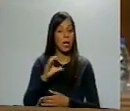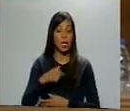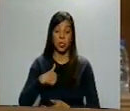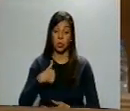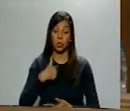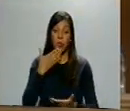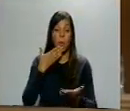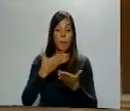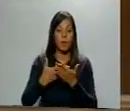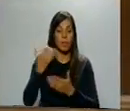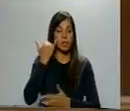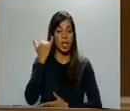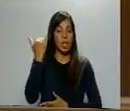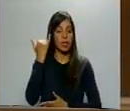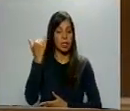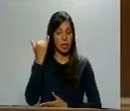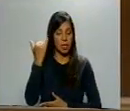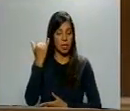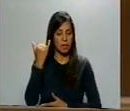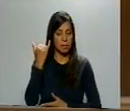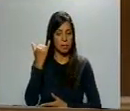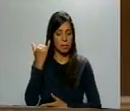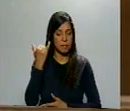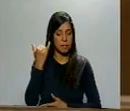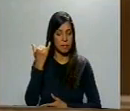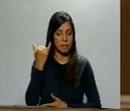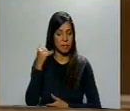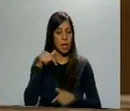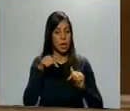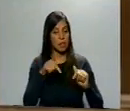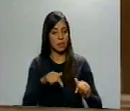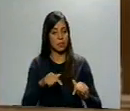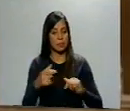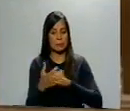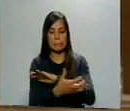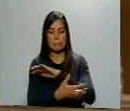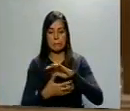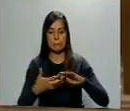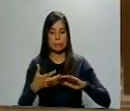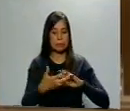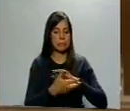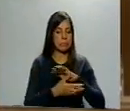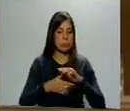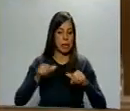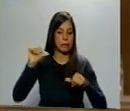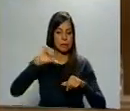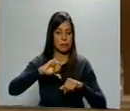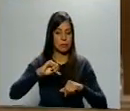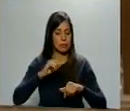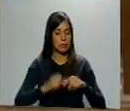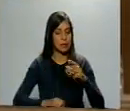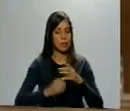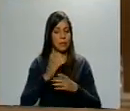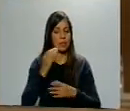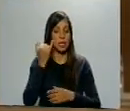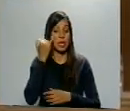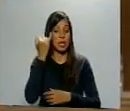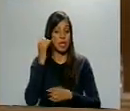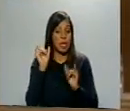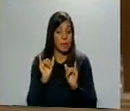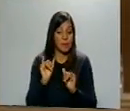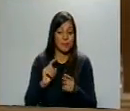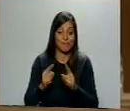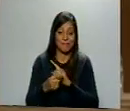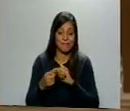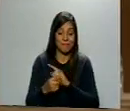proponentes de este desastre, ¿no? que no fue el planteamiento inicial. El